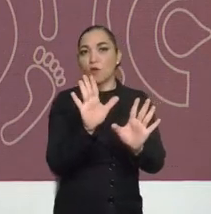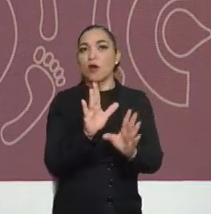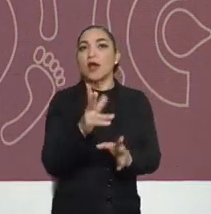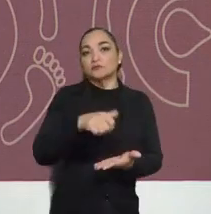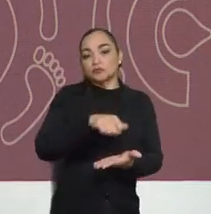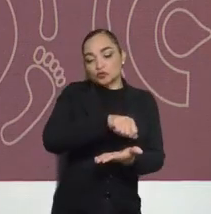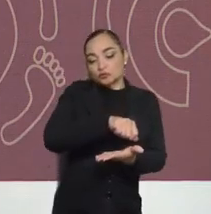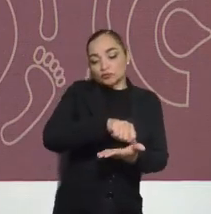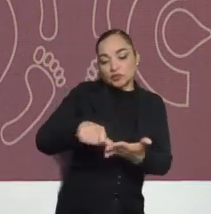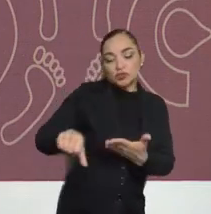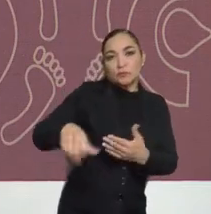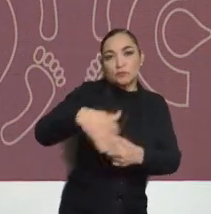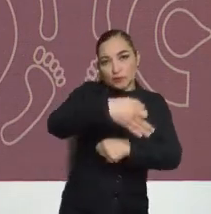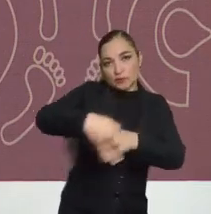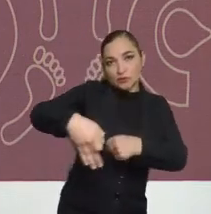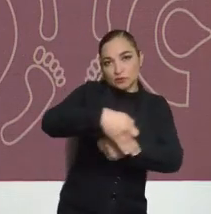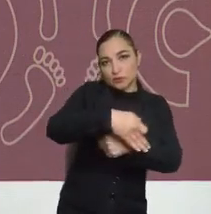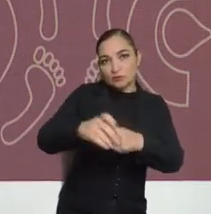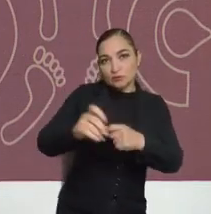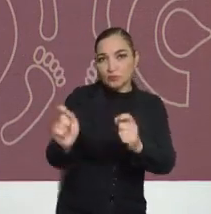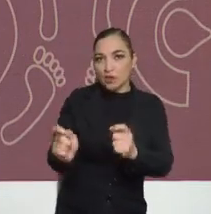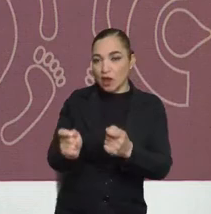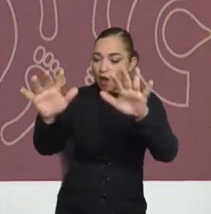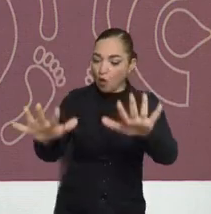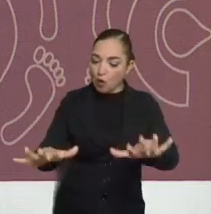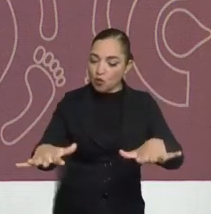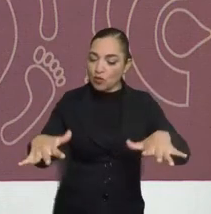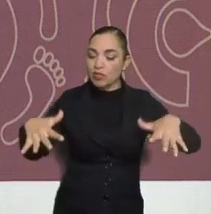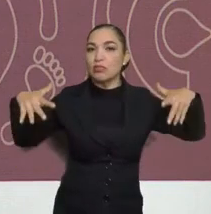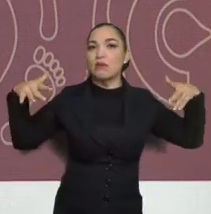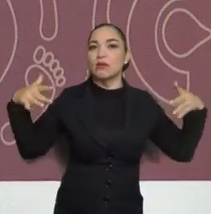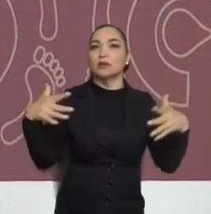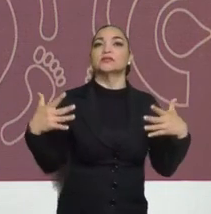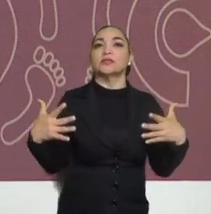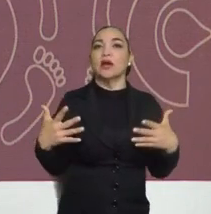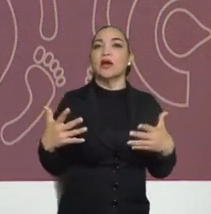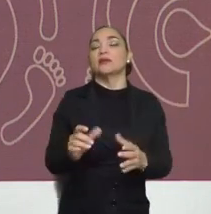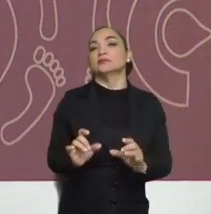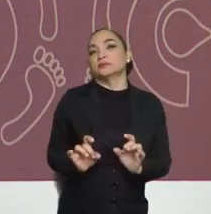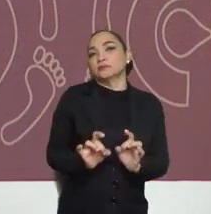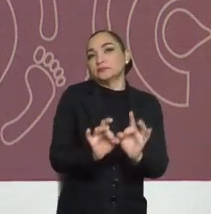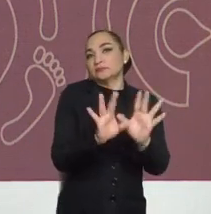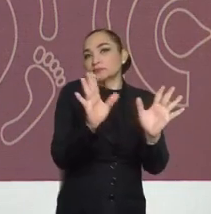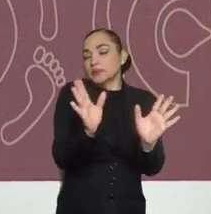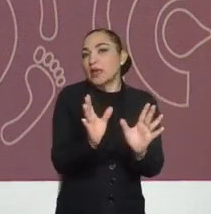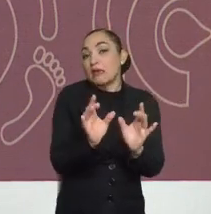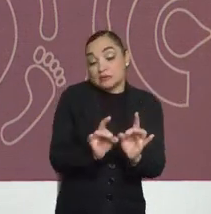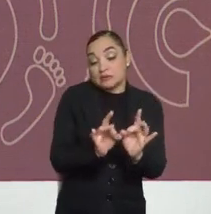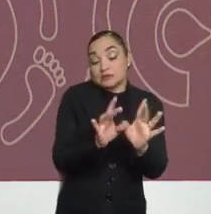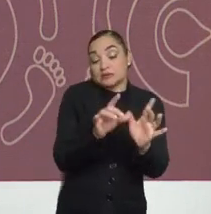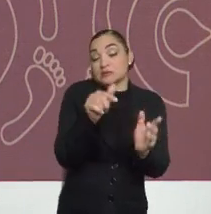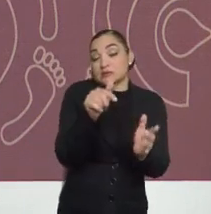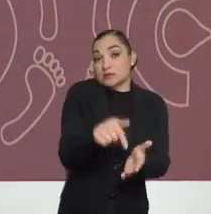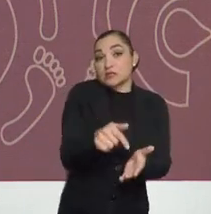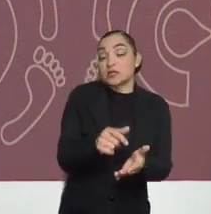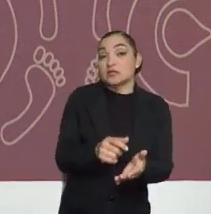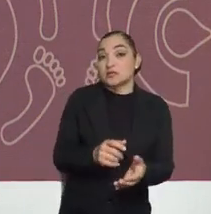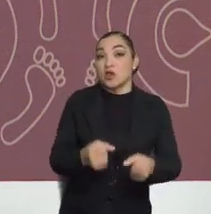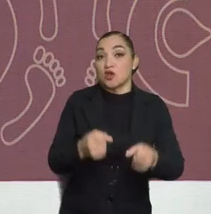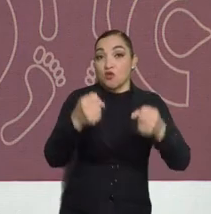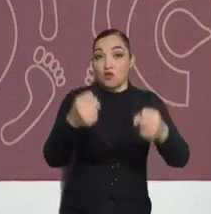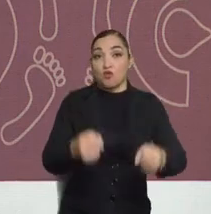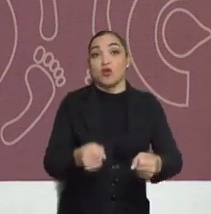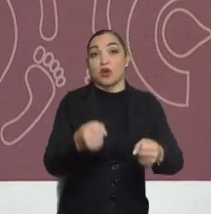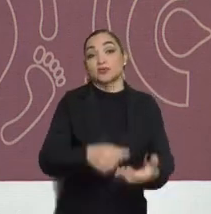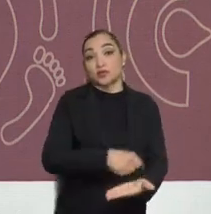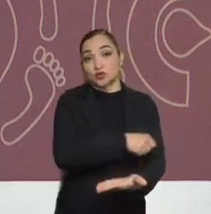audiencia incidental, entiendo que muchos de ellos será esta semana, si se confirmara esa suspensión, será únicamente